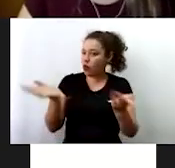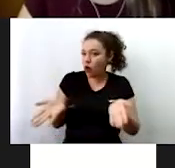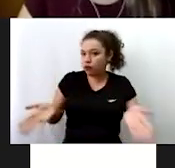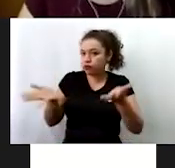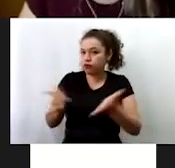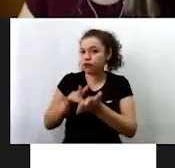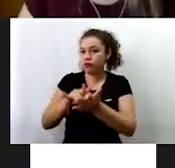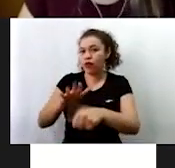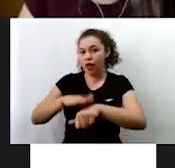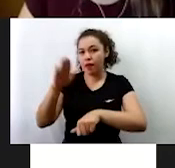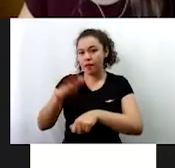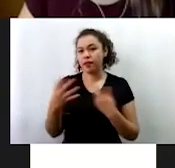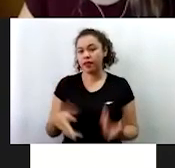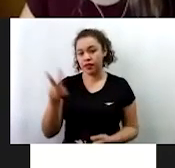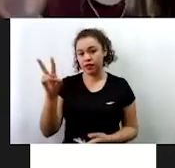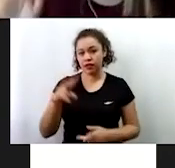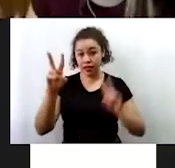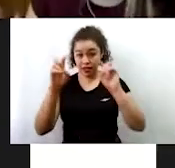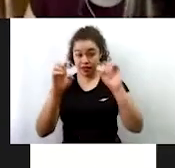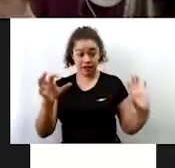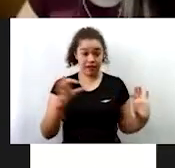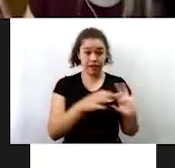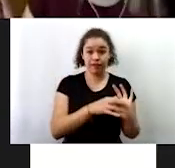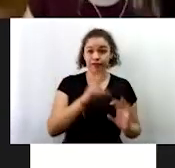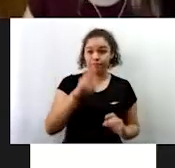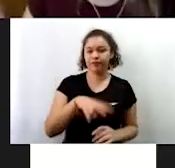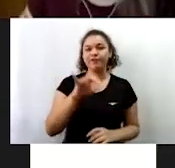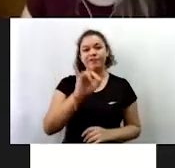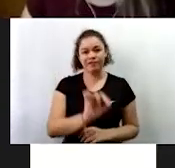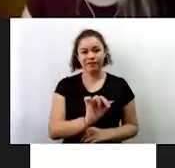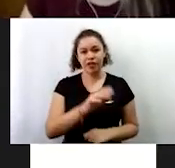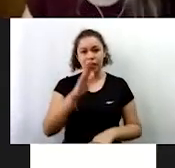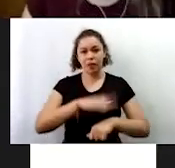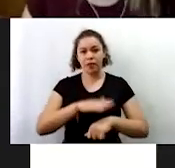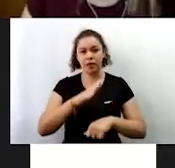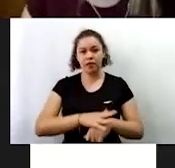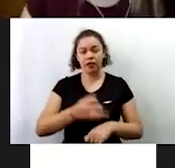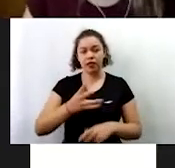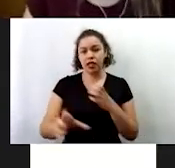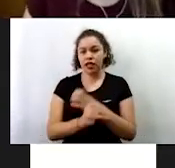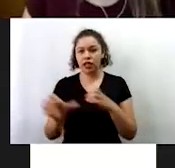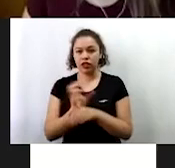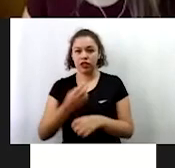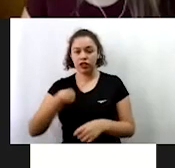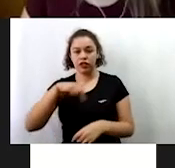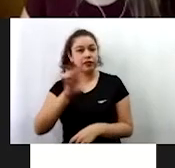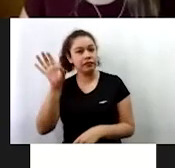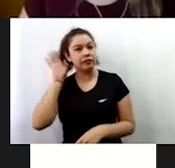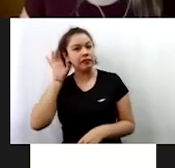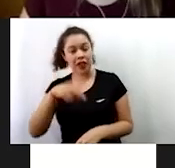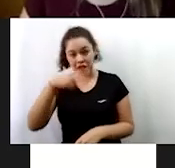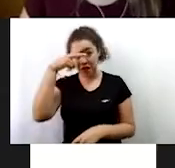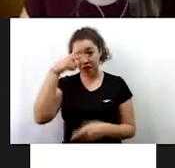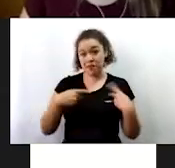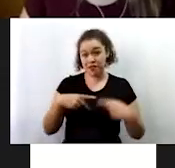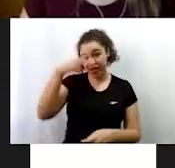que va mucho interrelacionado eso, más por las cosas de las que uno se entera, ¿va? Porque somos chismosos los mexicanos, entonces